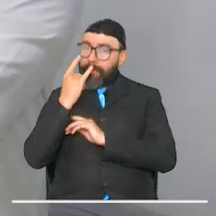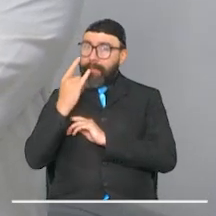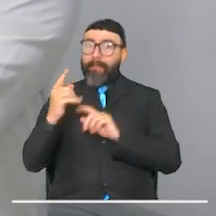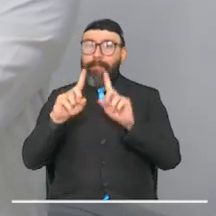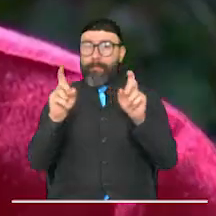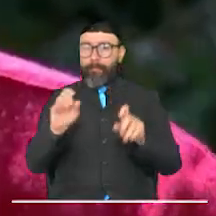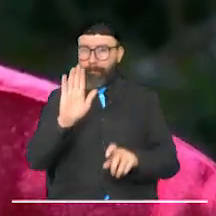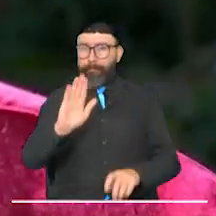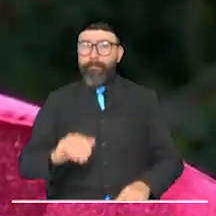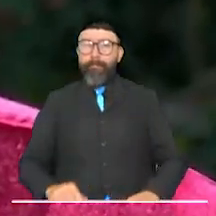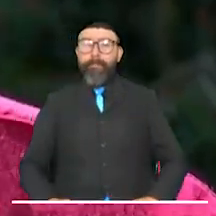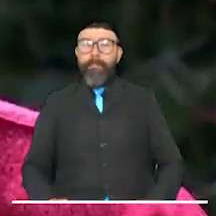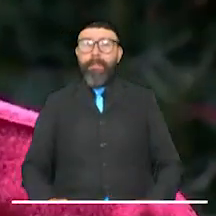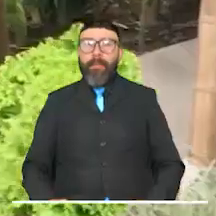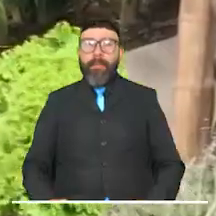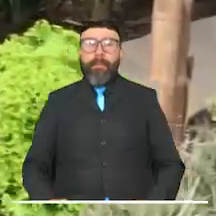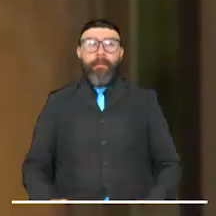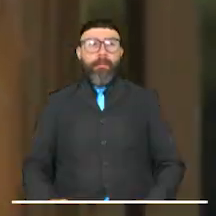tema